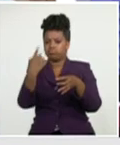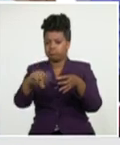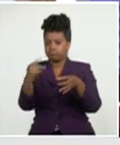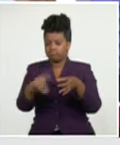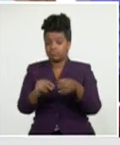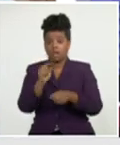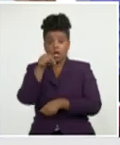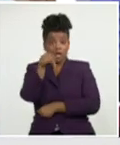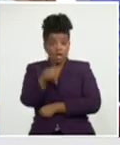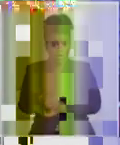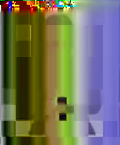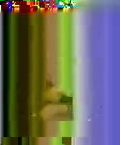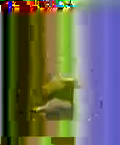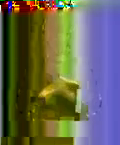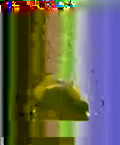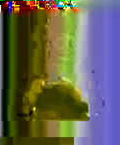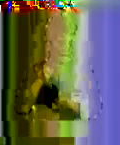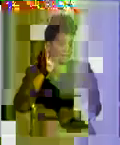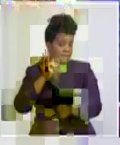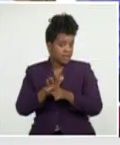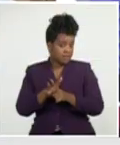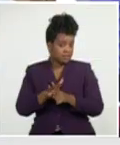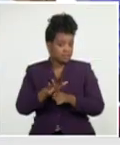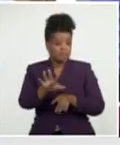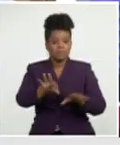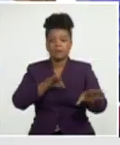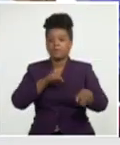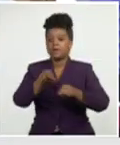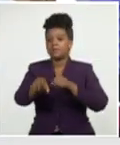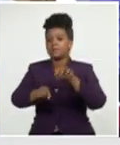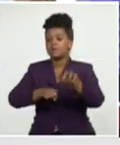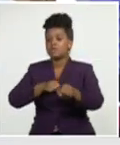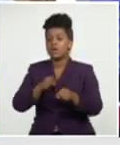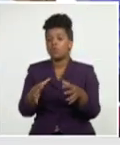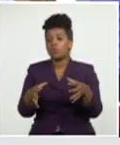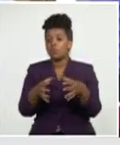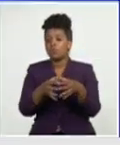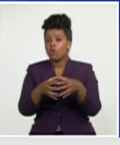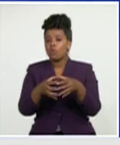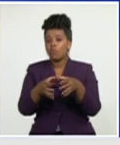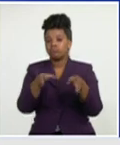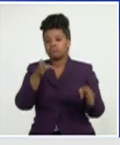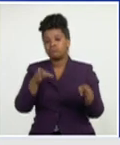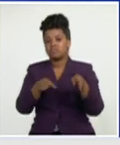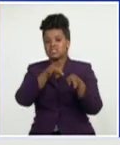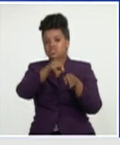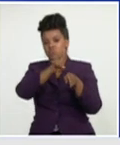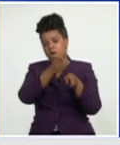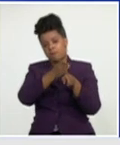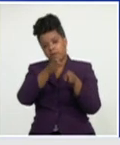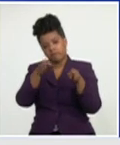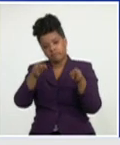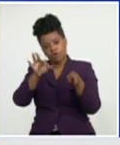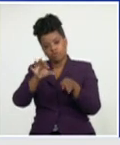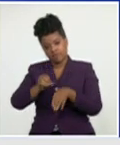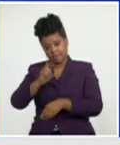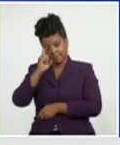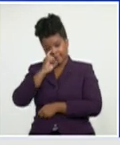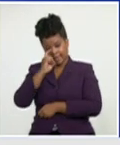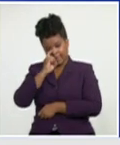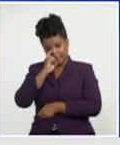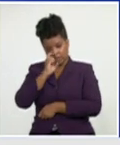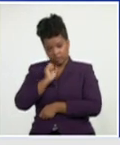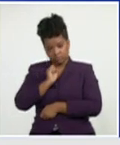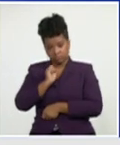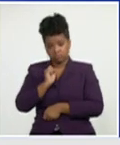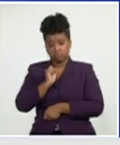a partir de esta semana, comienza el reclutamiento ya para el grupo etario entre 19 y 80 años de edad, que sí es una etapa